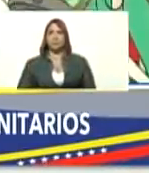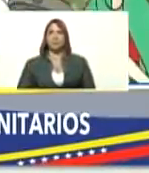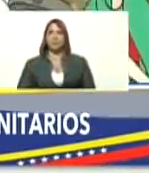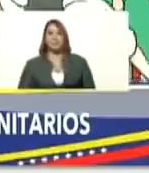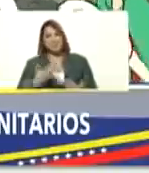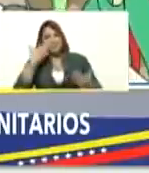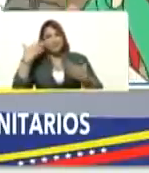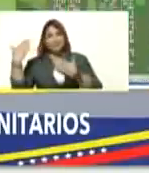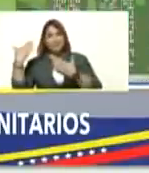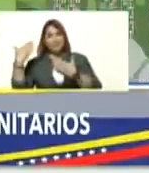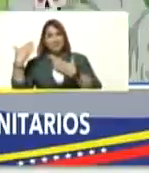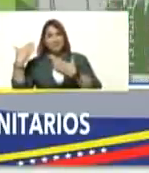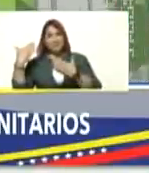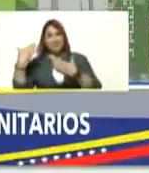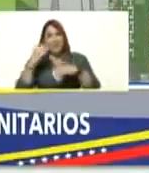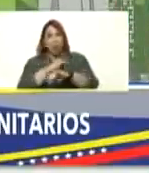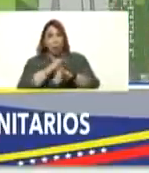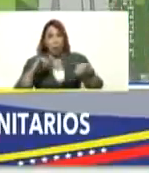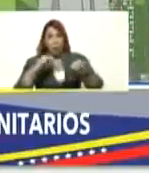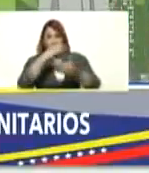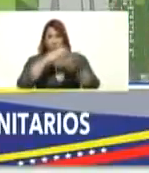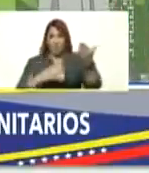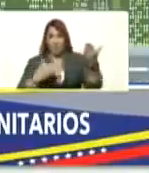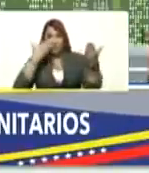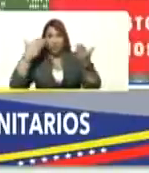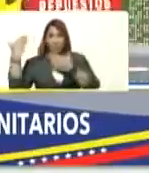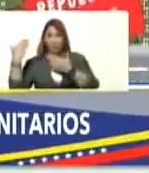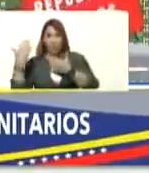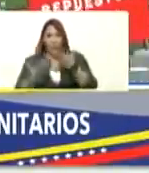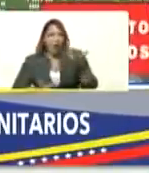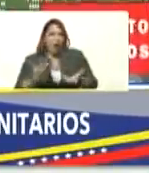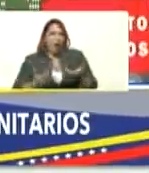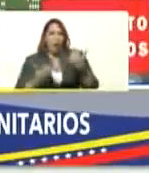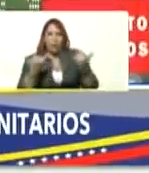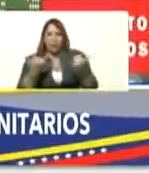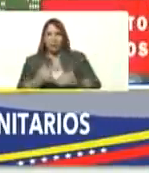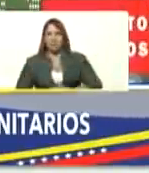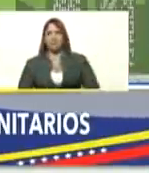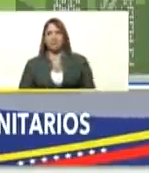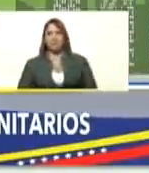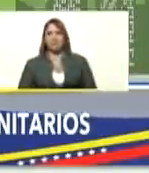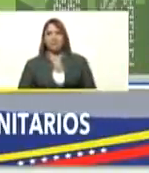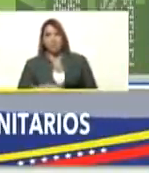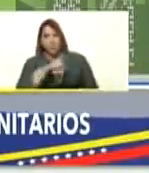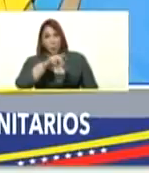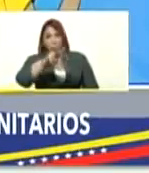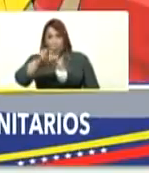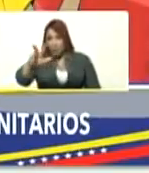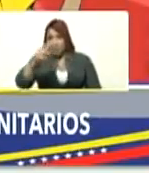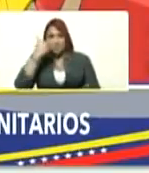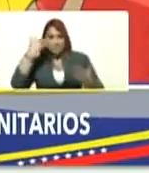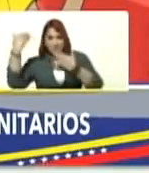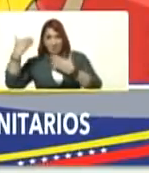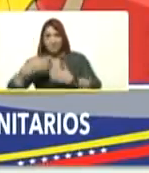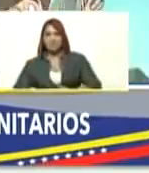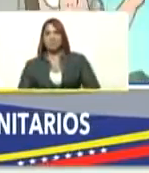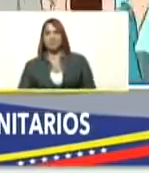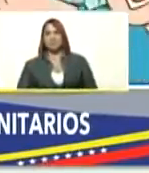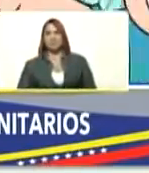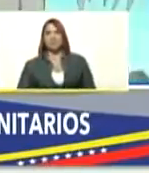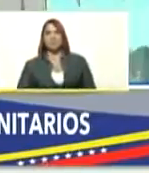Mira, ahí está el último superbigote que acaba de salir. Está calientico. Yo lo ven allá en la pantalla. A la una, a las dos, a las tres, vamos a verlo. Ponlo para